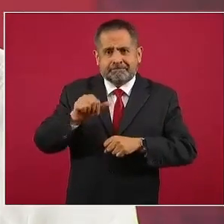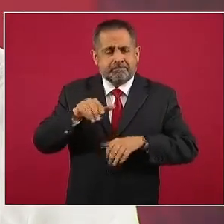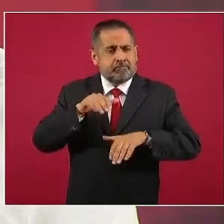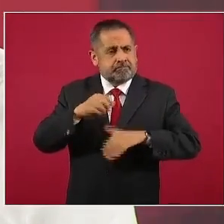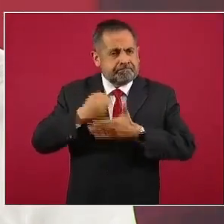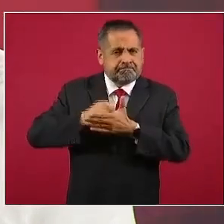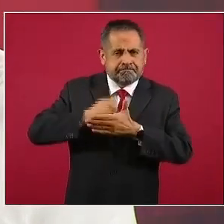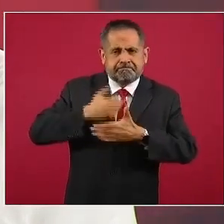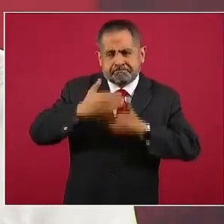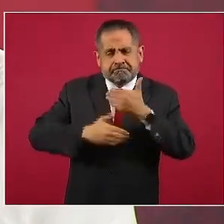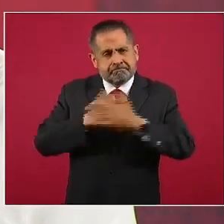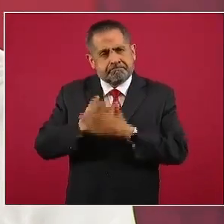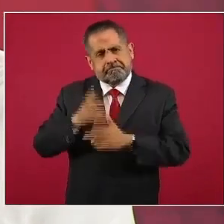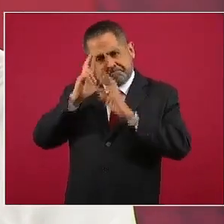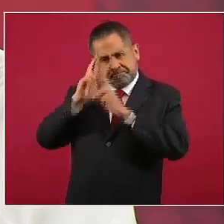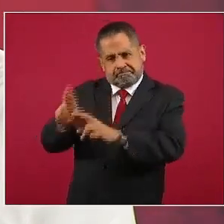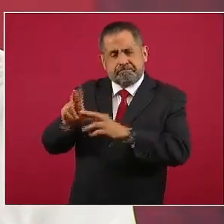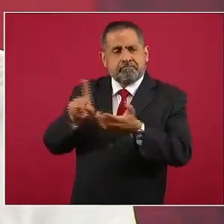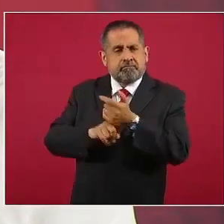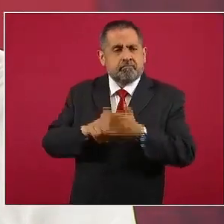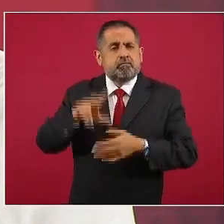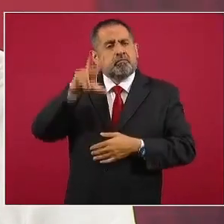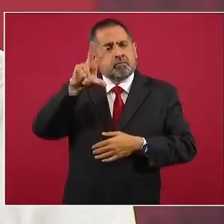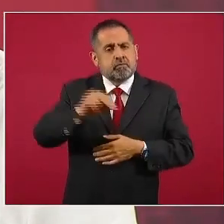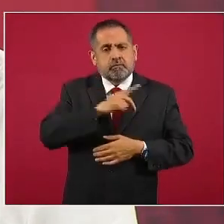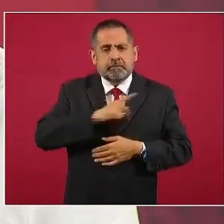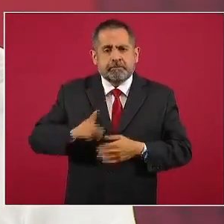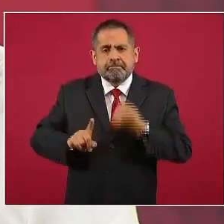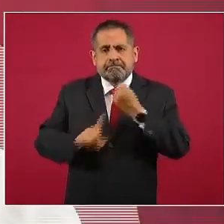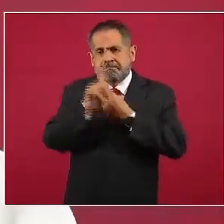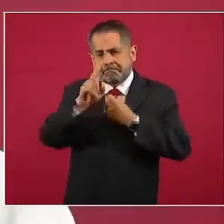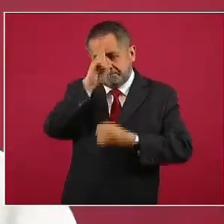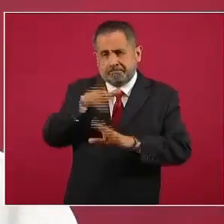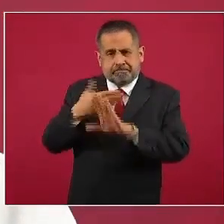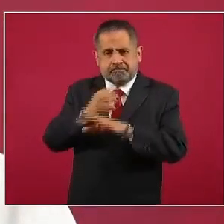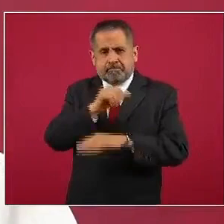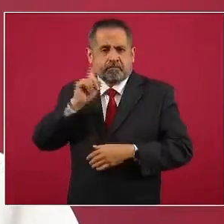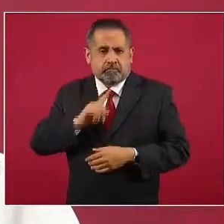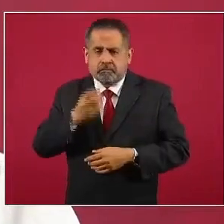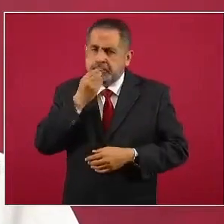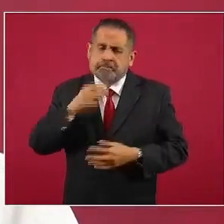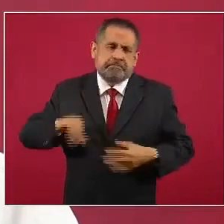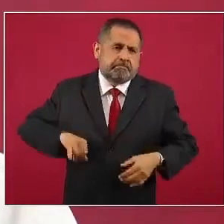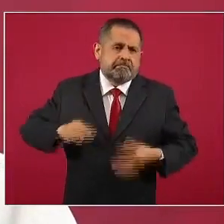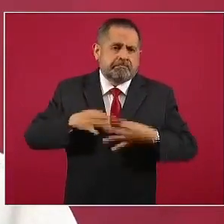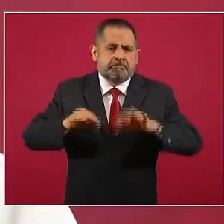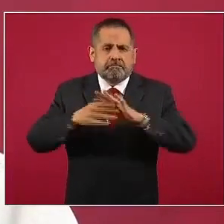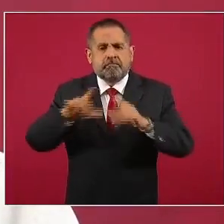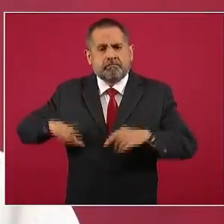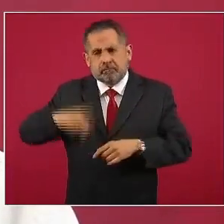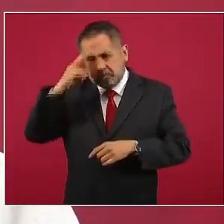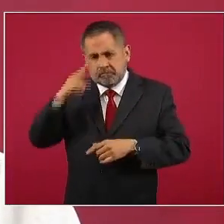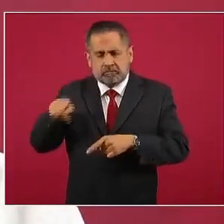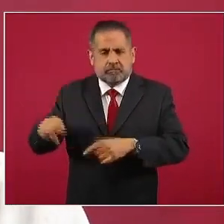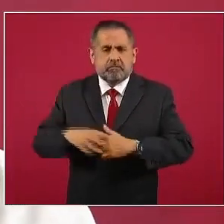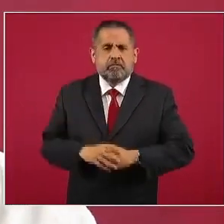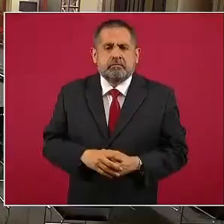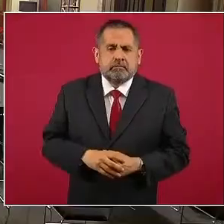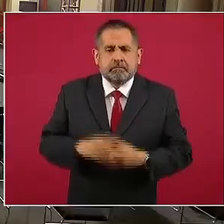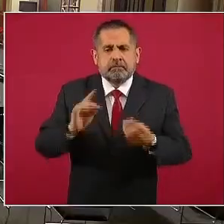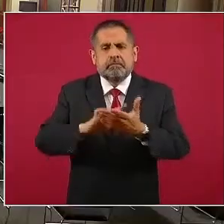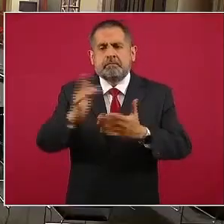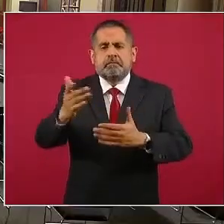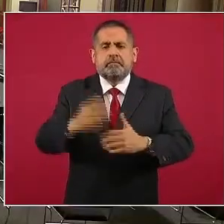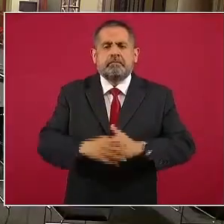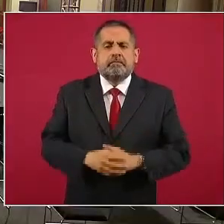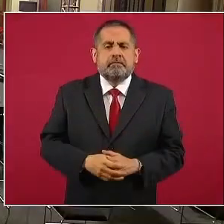activismo por eliminar la violencia contra las mujeres. Y es un tema de gran interés para el Gobierno de México. Muy fuerte. Muchas gracias. Muchas